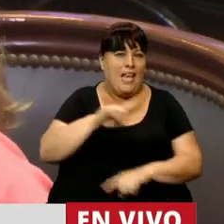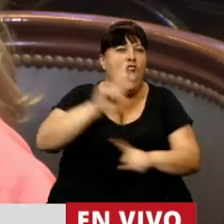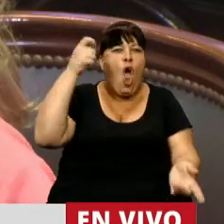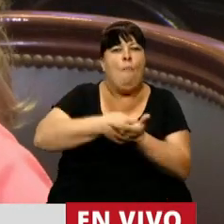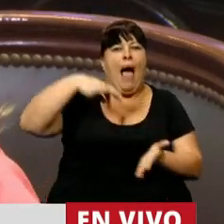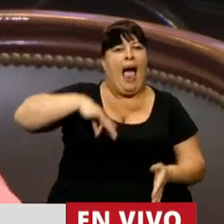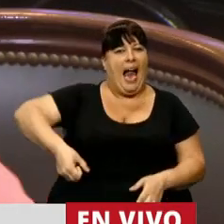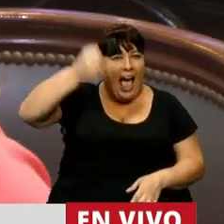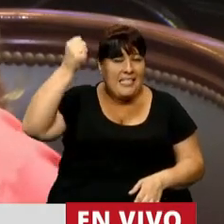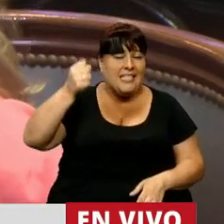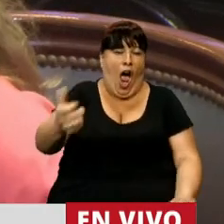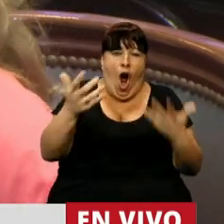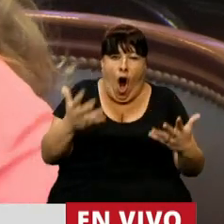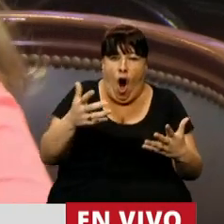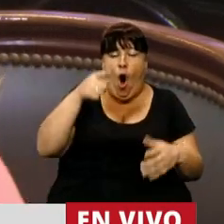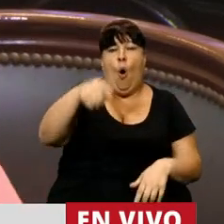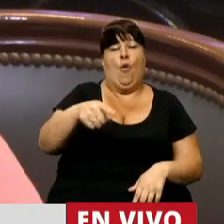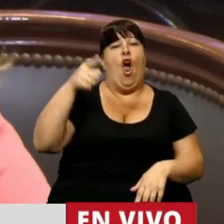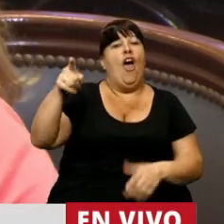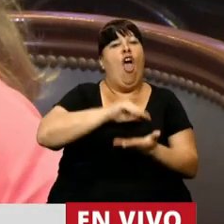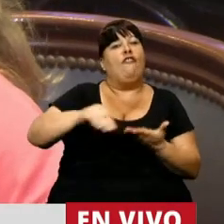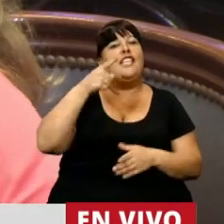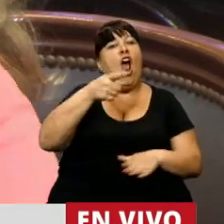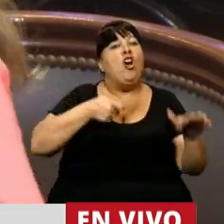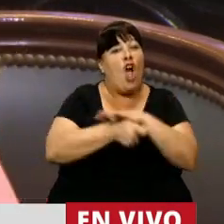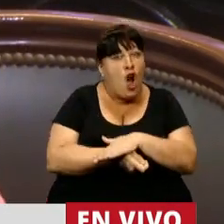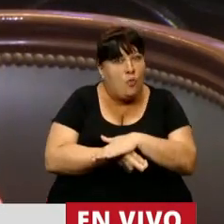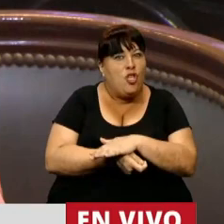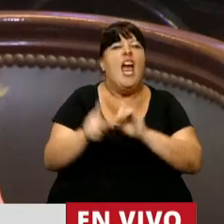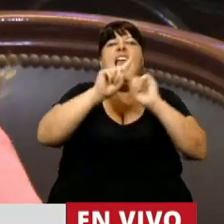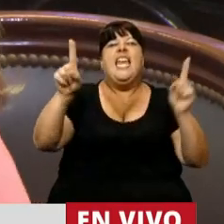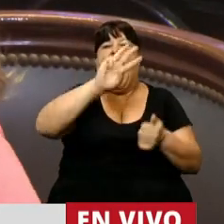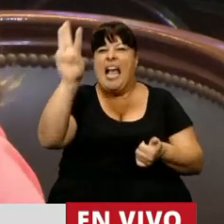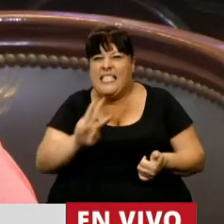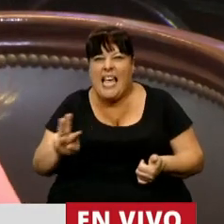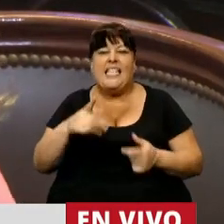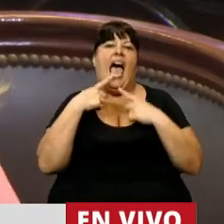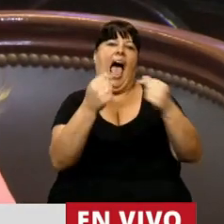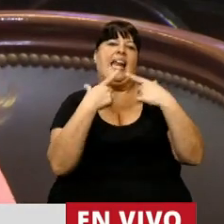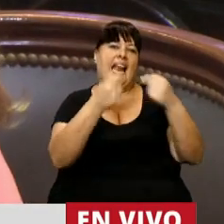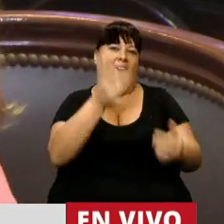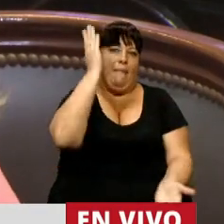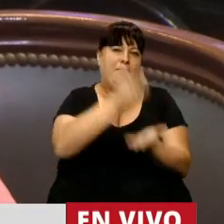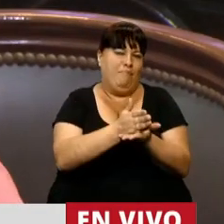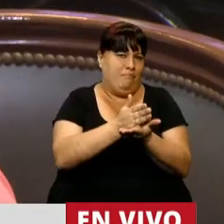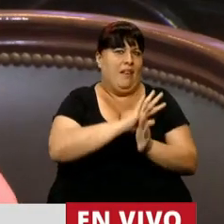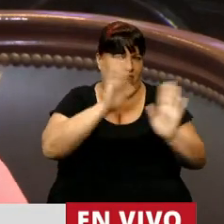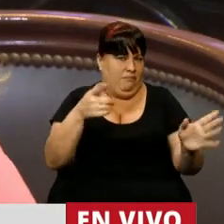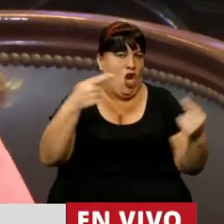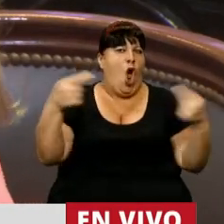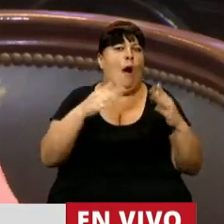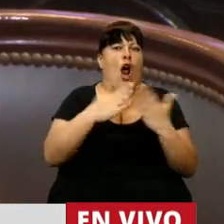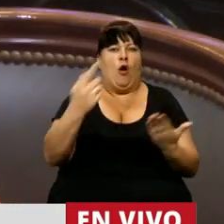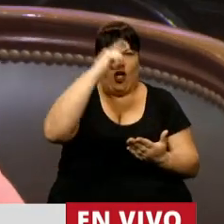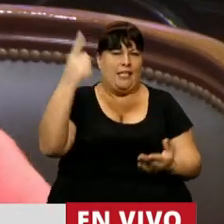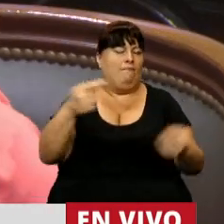pagar ganancias. Y por supuesto, ni la Oficina Anticorrupción ni el ANSES van a apelar ese fallo que es totalmente